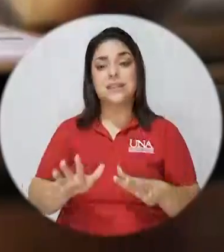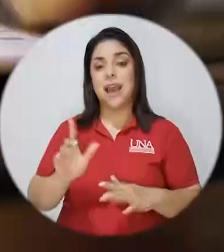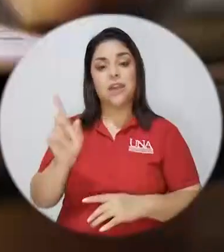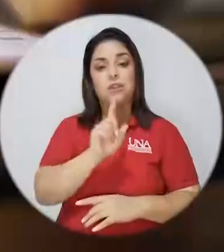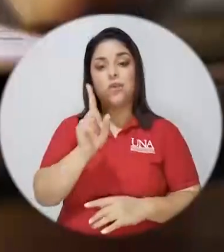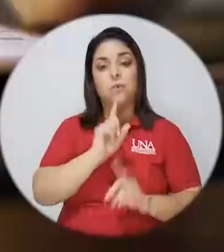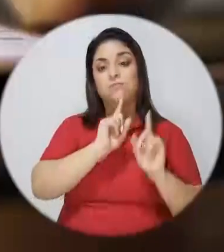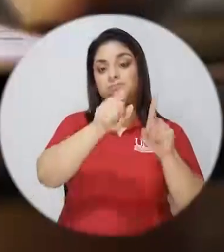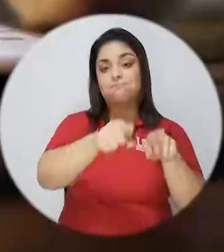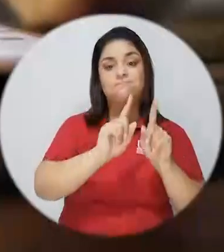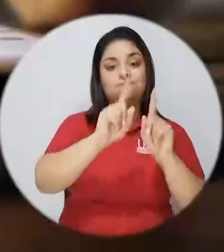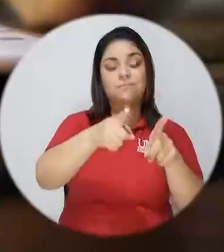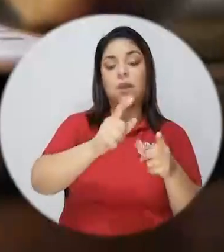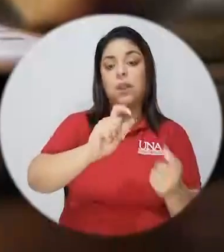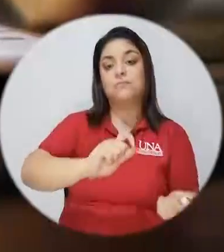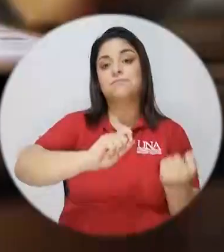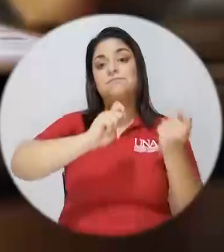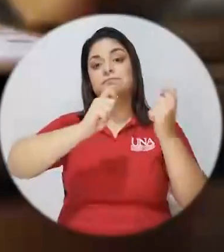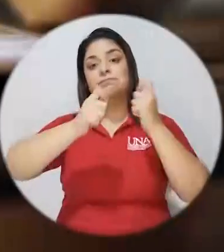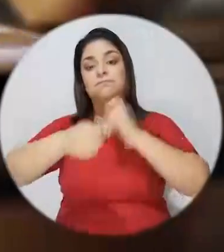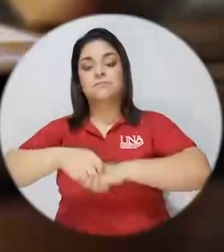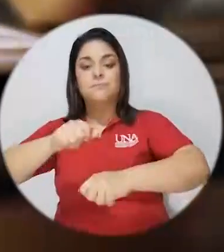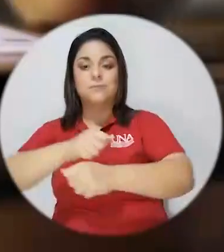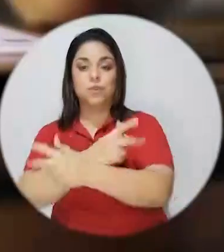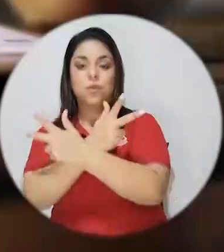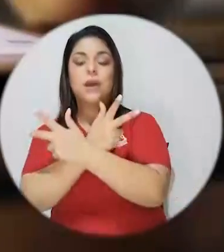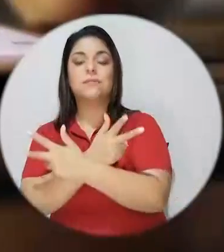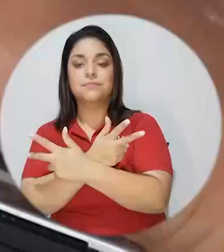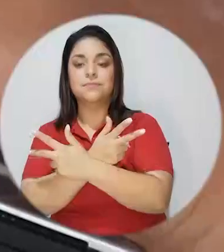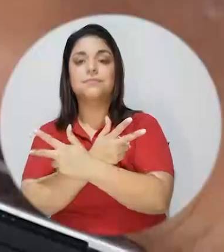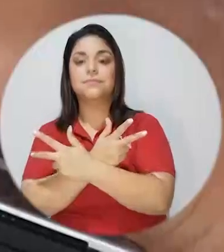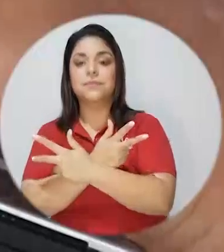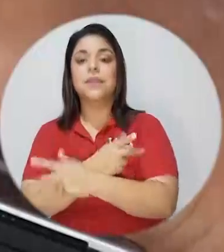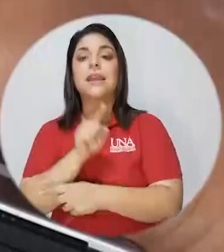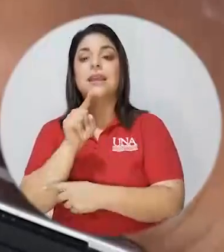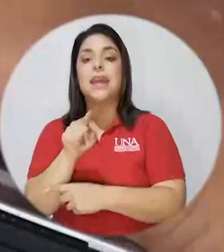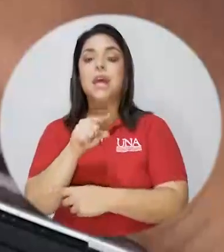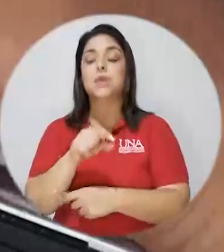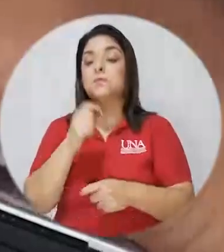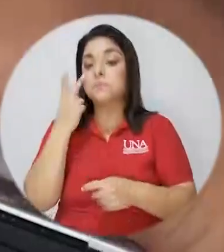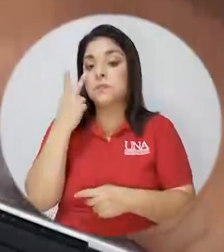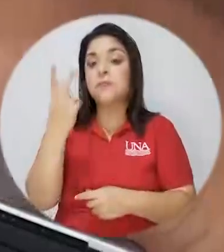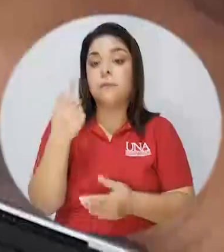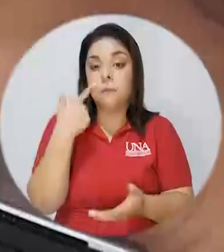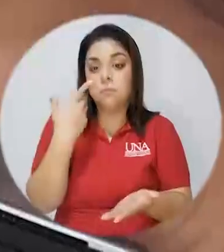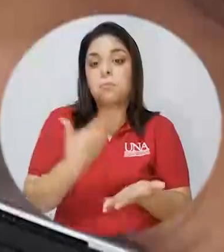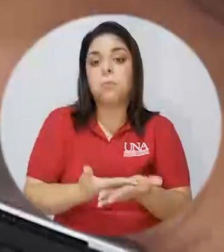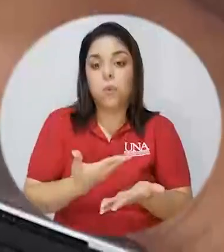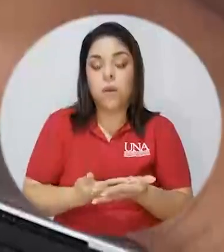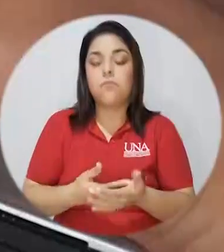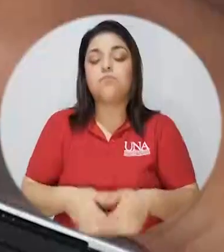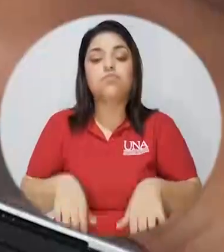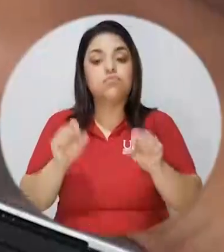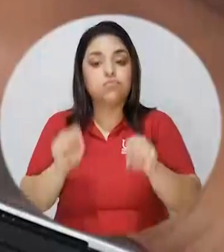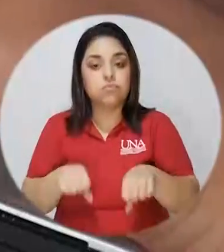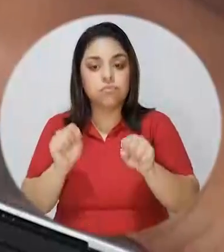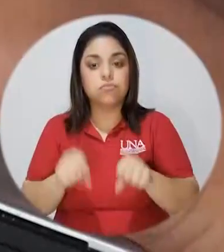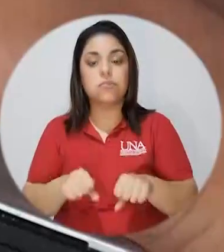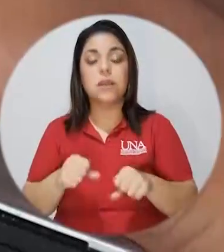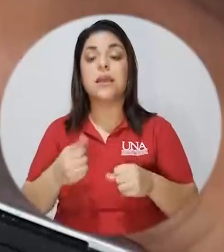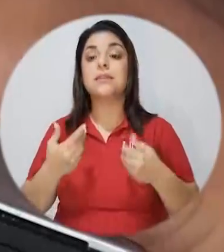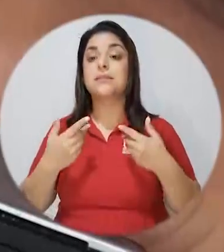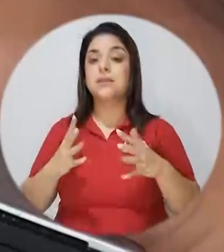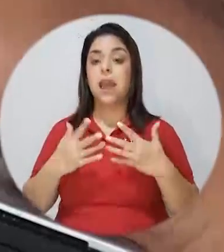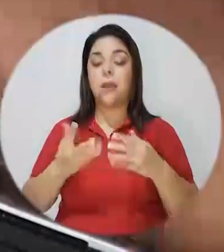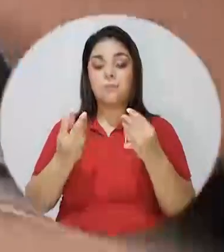que hacían en la presencialidad a la virtualidad, y si bien ha supuesto un shock, también ha demostrado que es posible. De hecho, muchas empresas